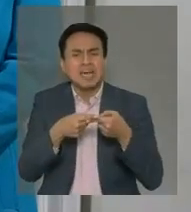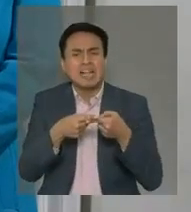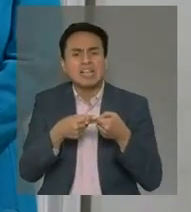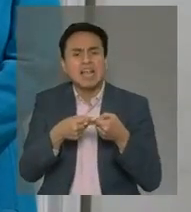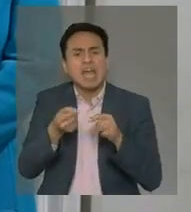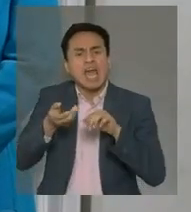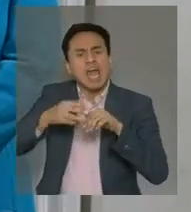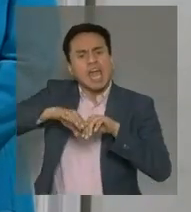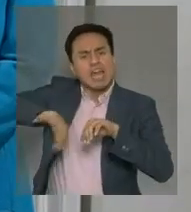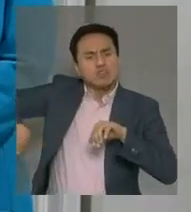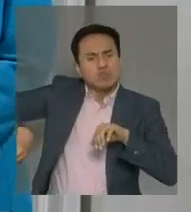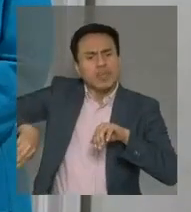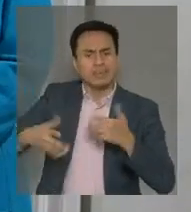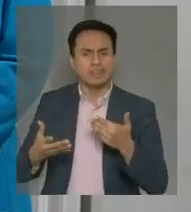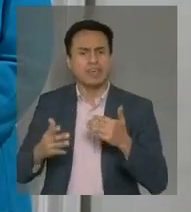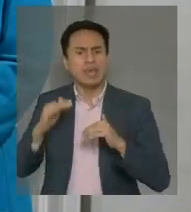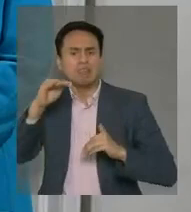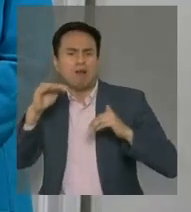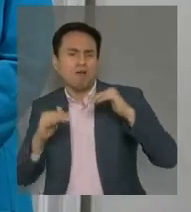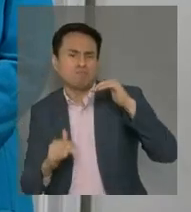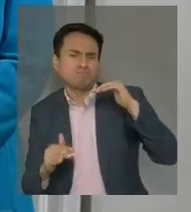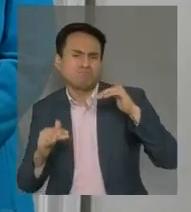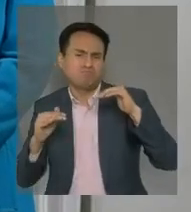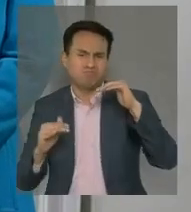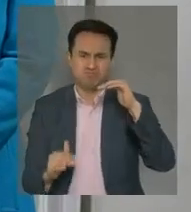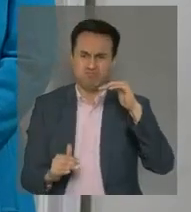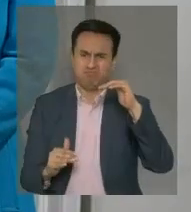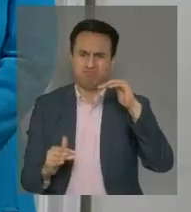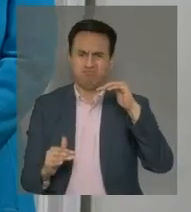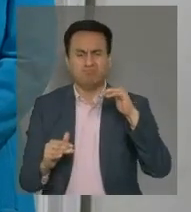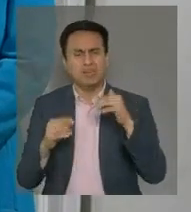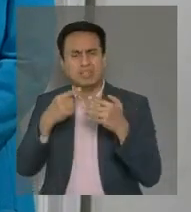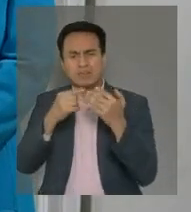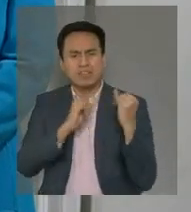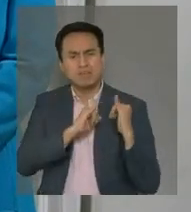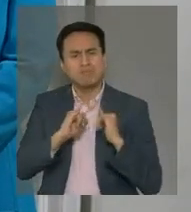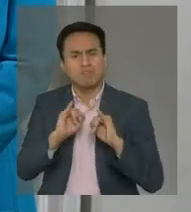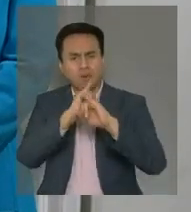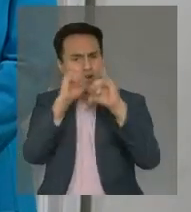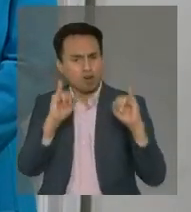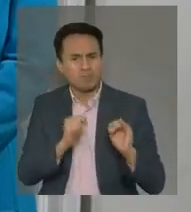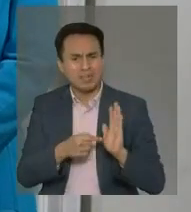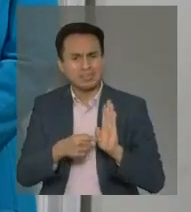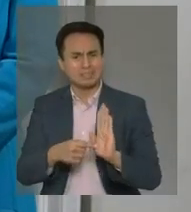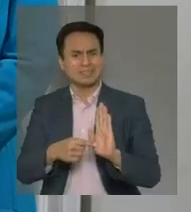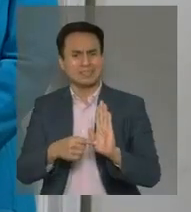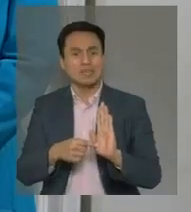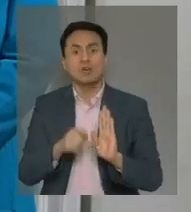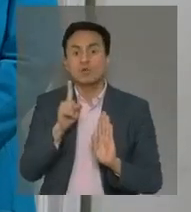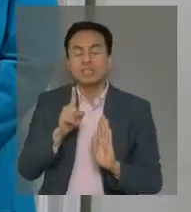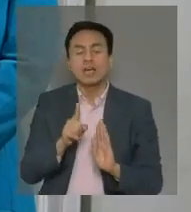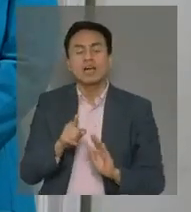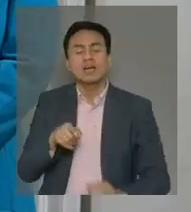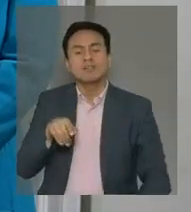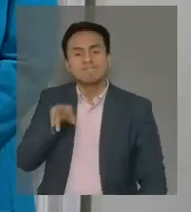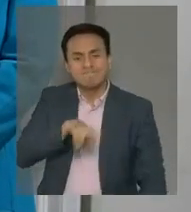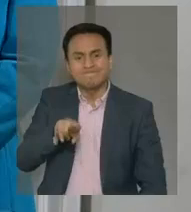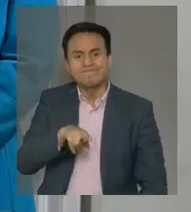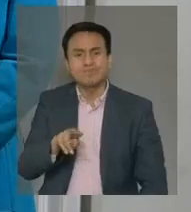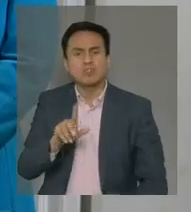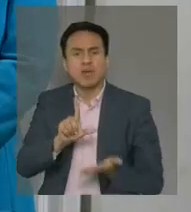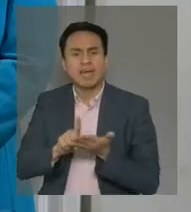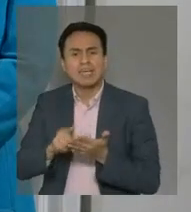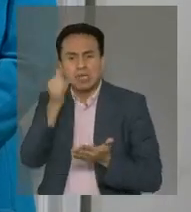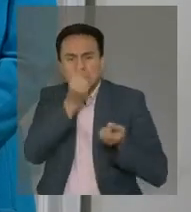excluyente que ha sido desigual y que se expresa de diversas formas una de las cuales es la persistencia de las zonas de